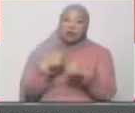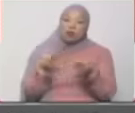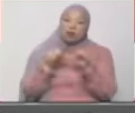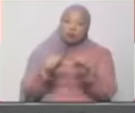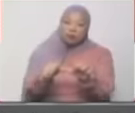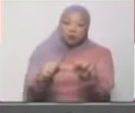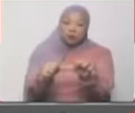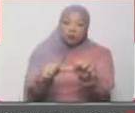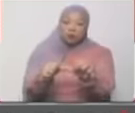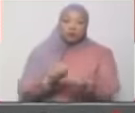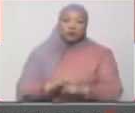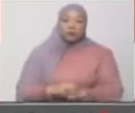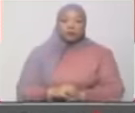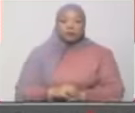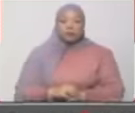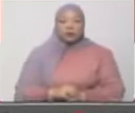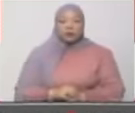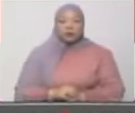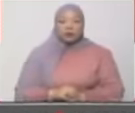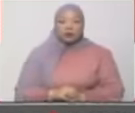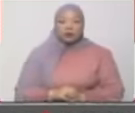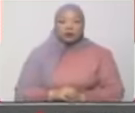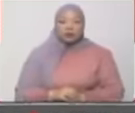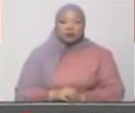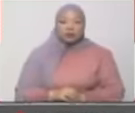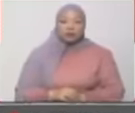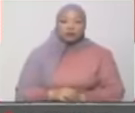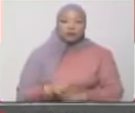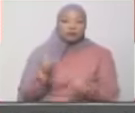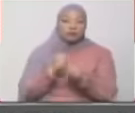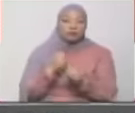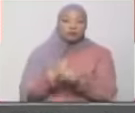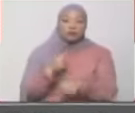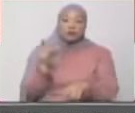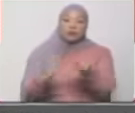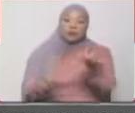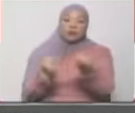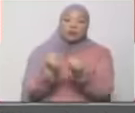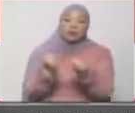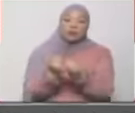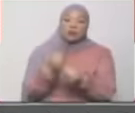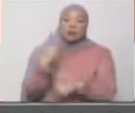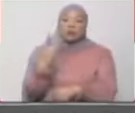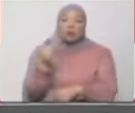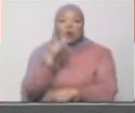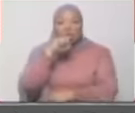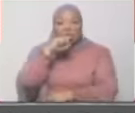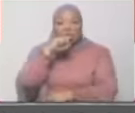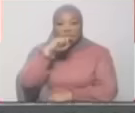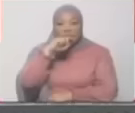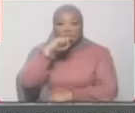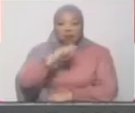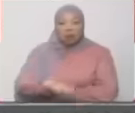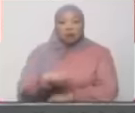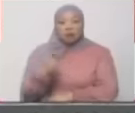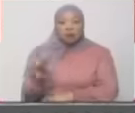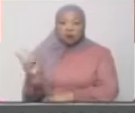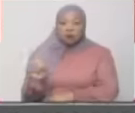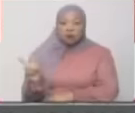permanentemente, ¿verdad? Nosotros tenemos por lo menos 2 enemigos como